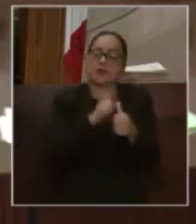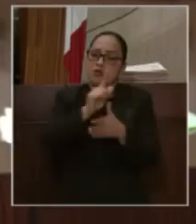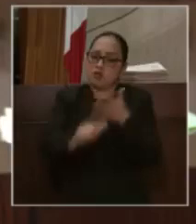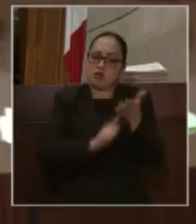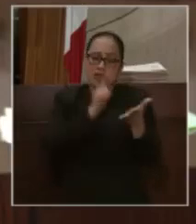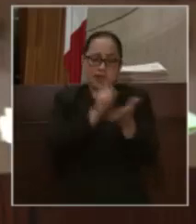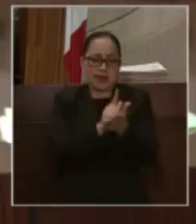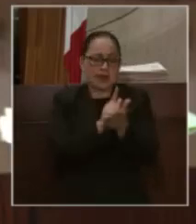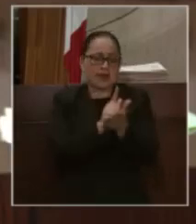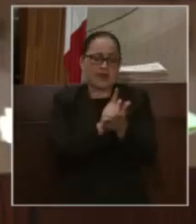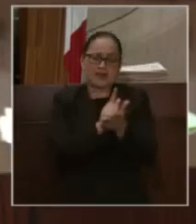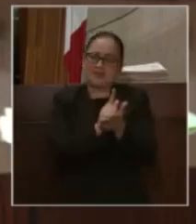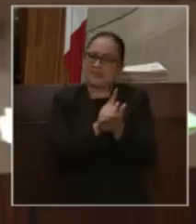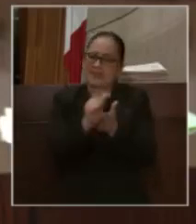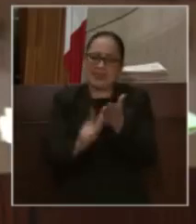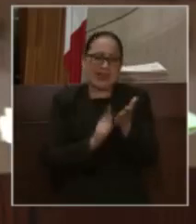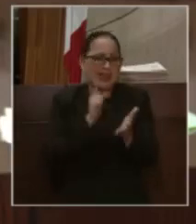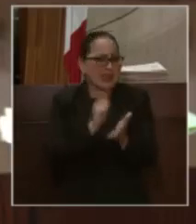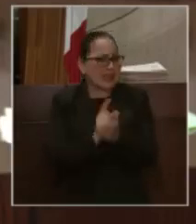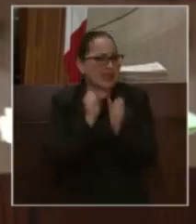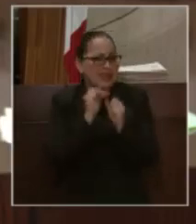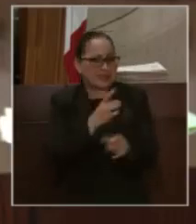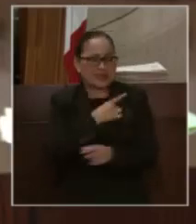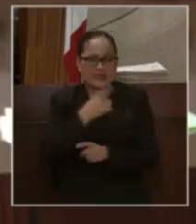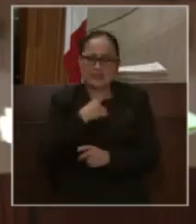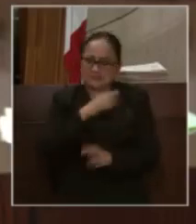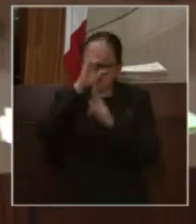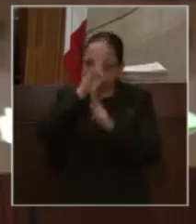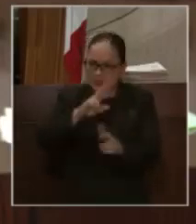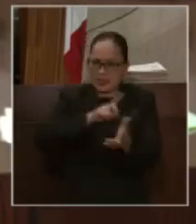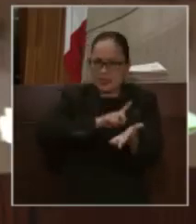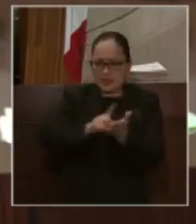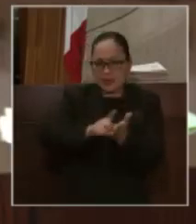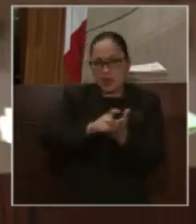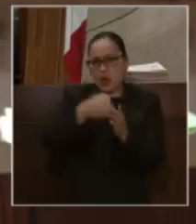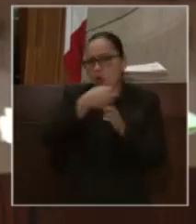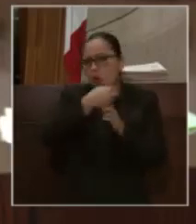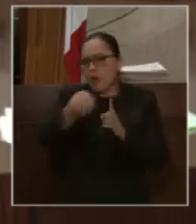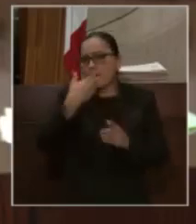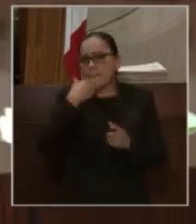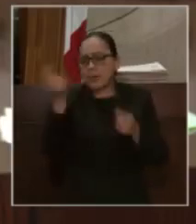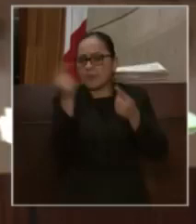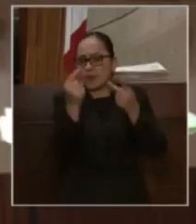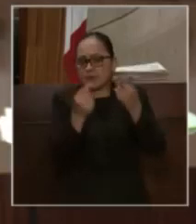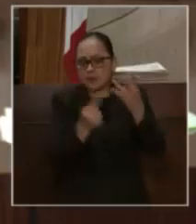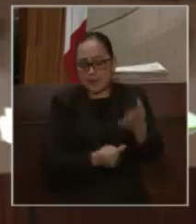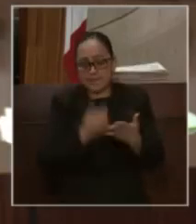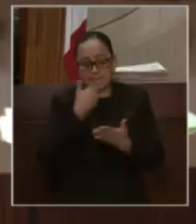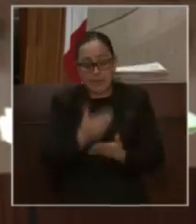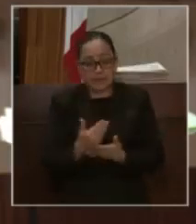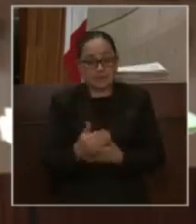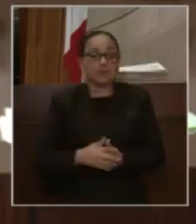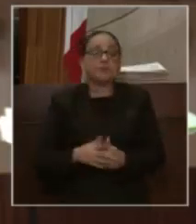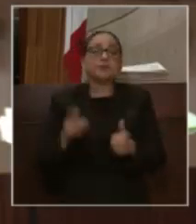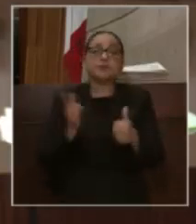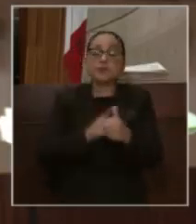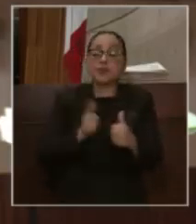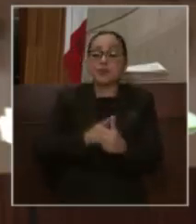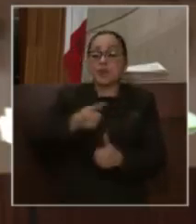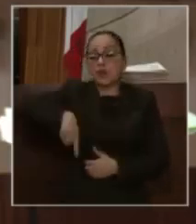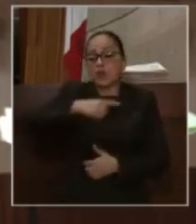derecho básico, de los derechos básicos del debido proceso, y donde lo que se analiza